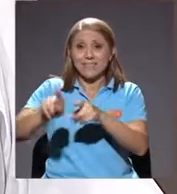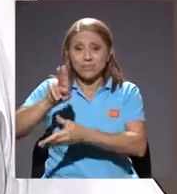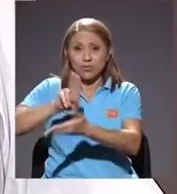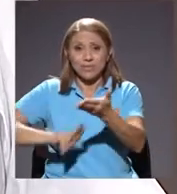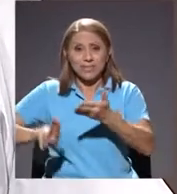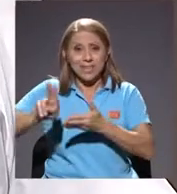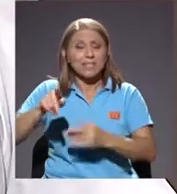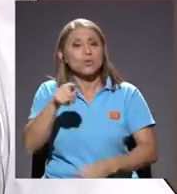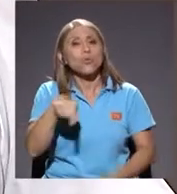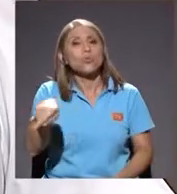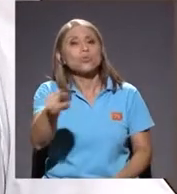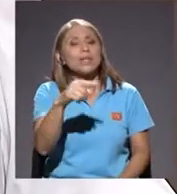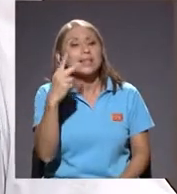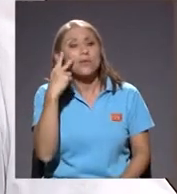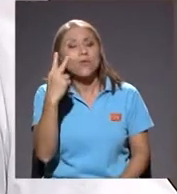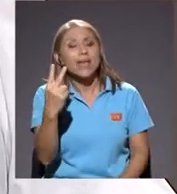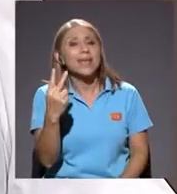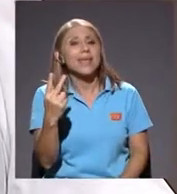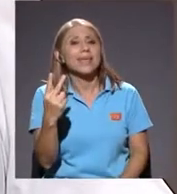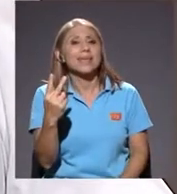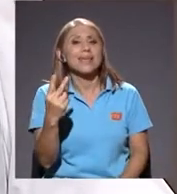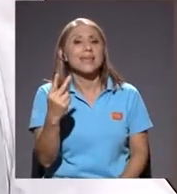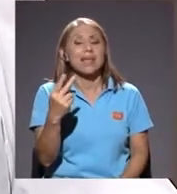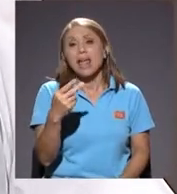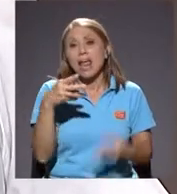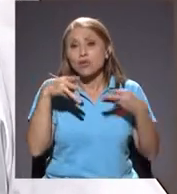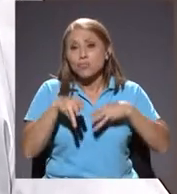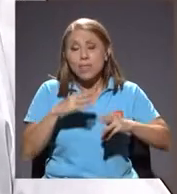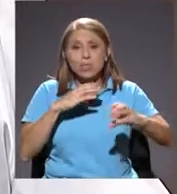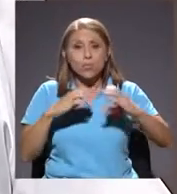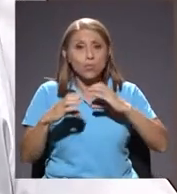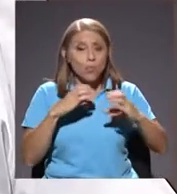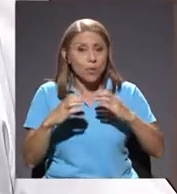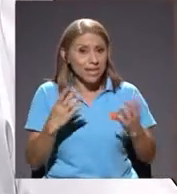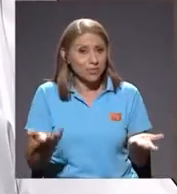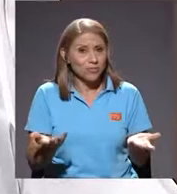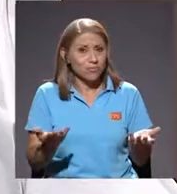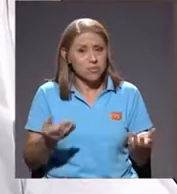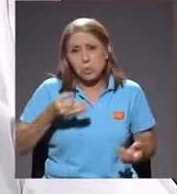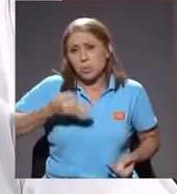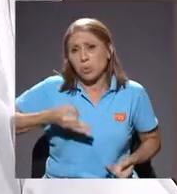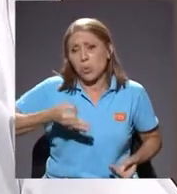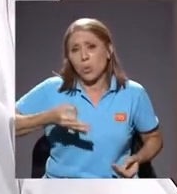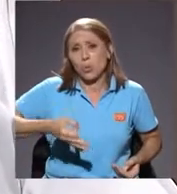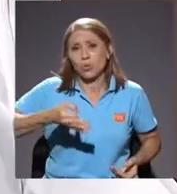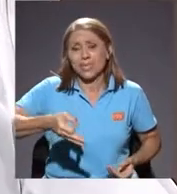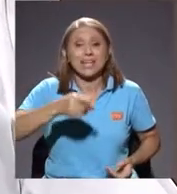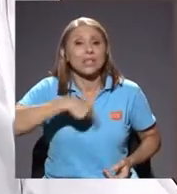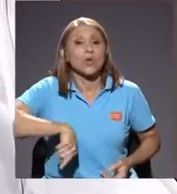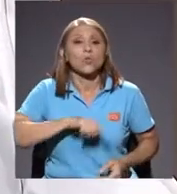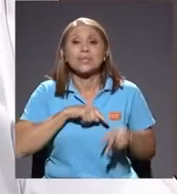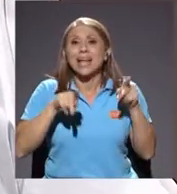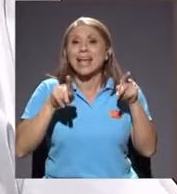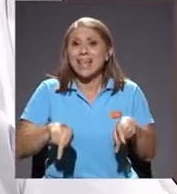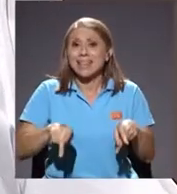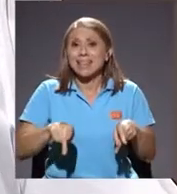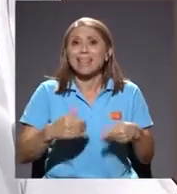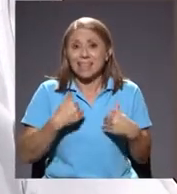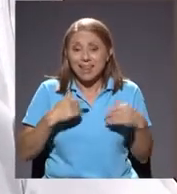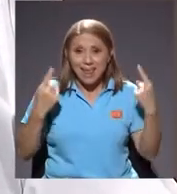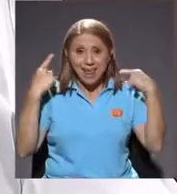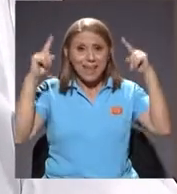ven en la prensa diariamente donde nuestra gente está teniendo éxito mundialmente